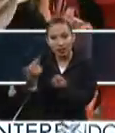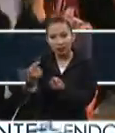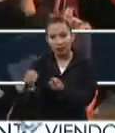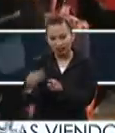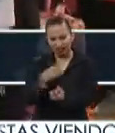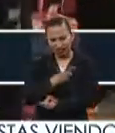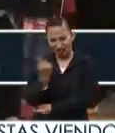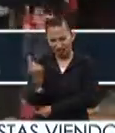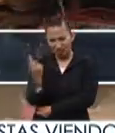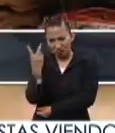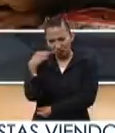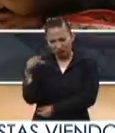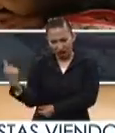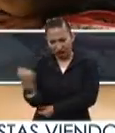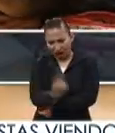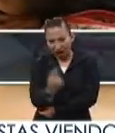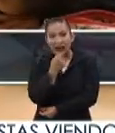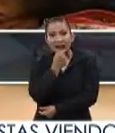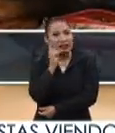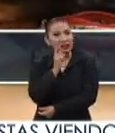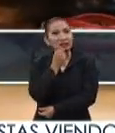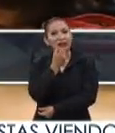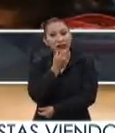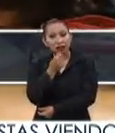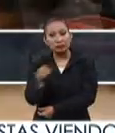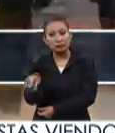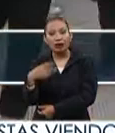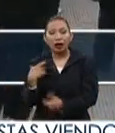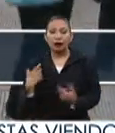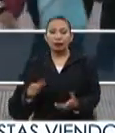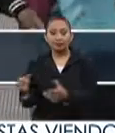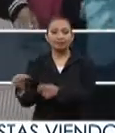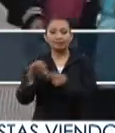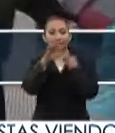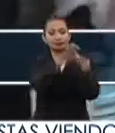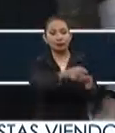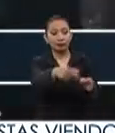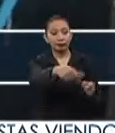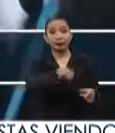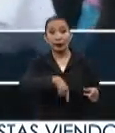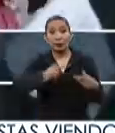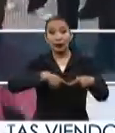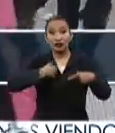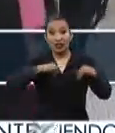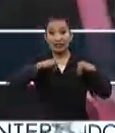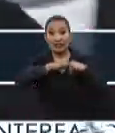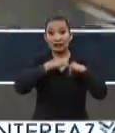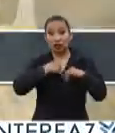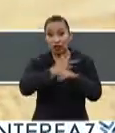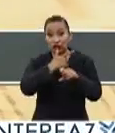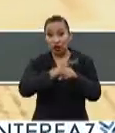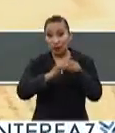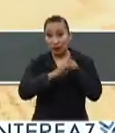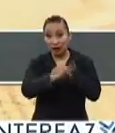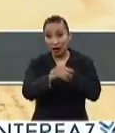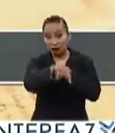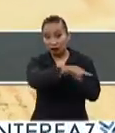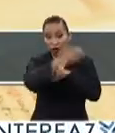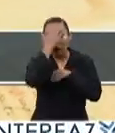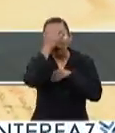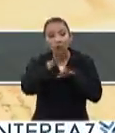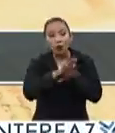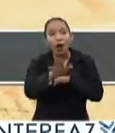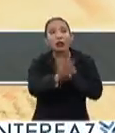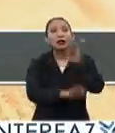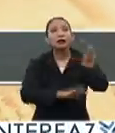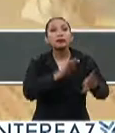estos migrantes, hay niños y hay niñas. Y es muy importante que el personal del Instituto Nacional de Migración conozca